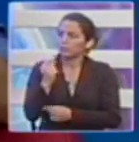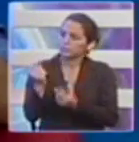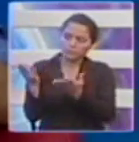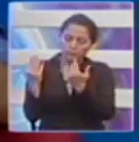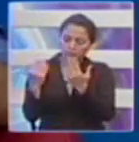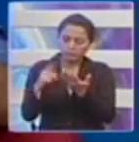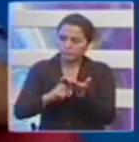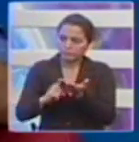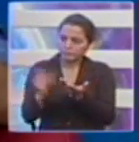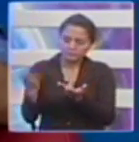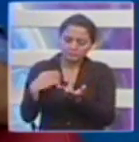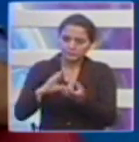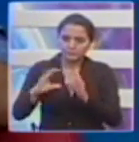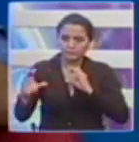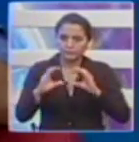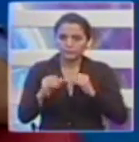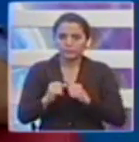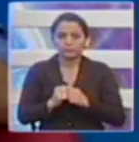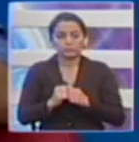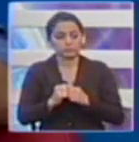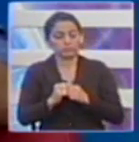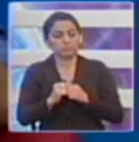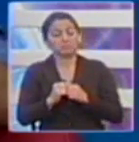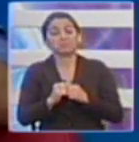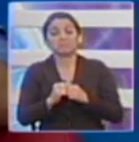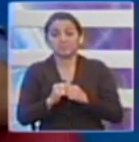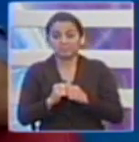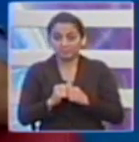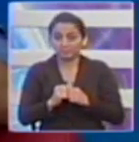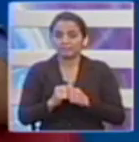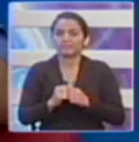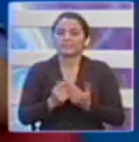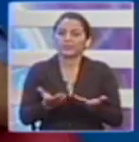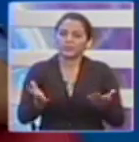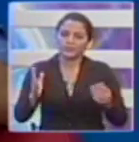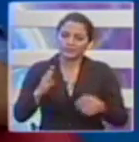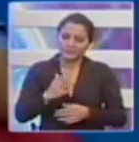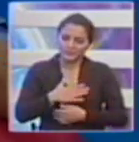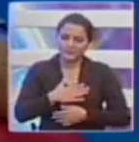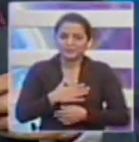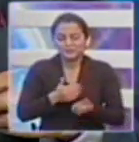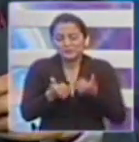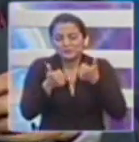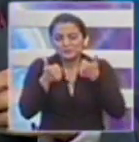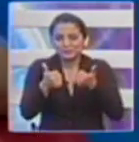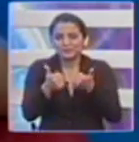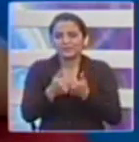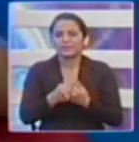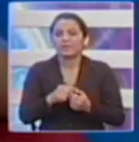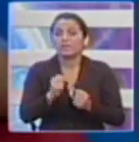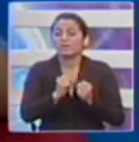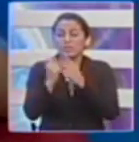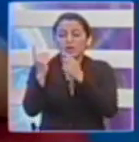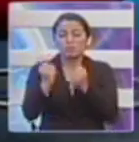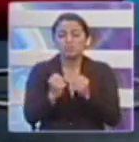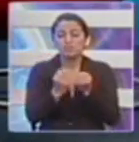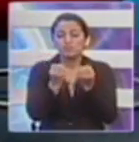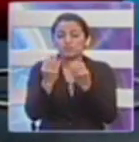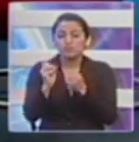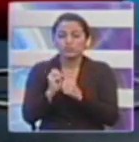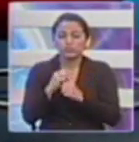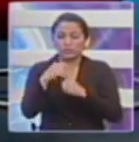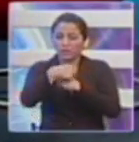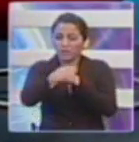fue cuando dijeron, ojalá todos los migrantes que están en el mundo los tuviéramos aquí delante para organizar con ellos. Y antes, bienvenidos a CREO. ¿Y antes de CREO qué